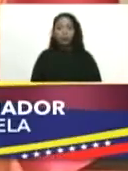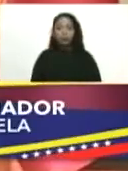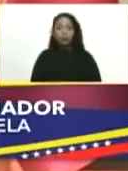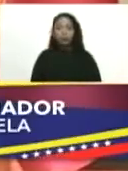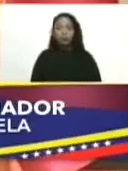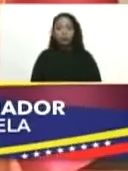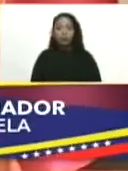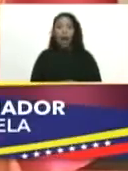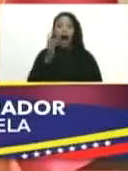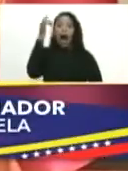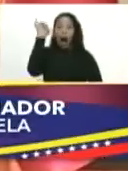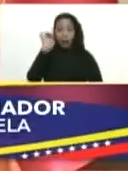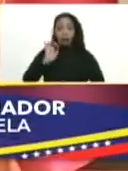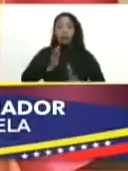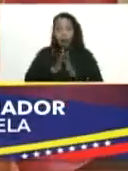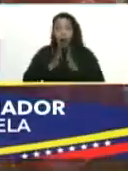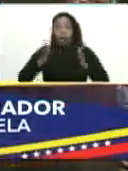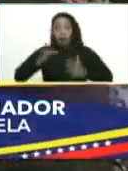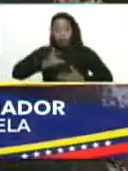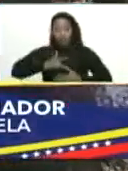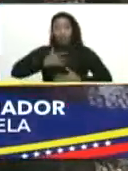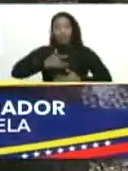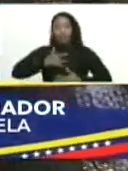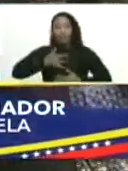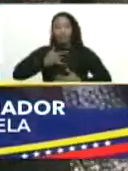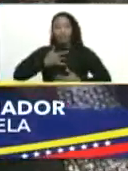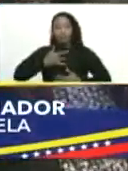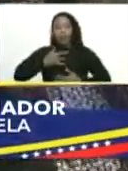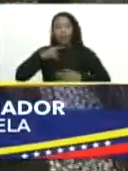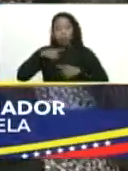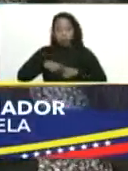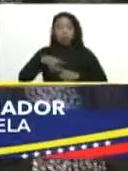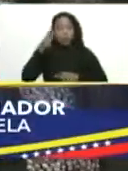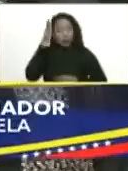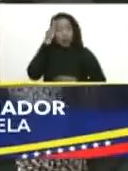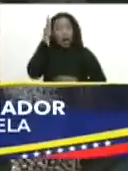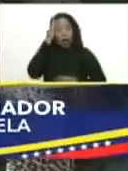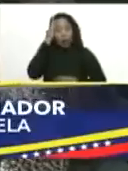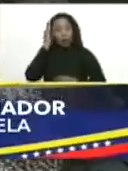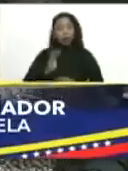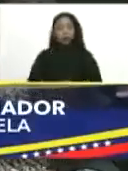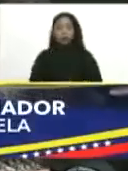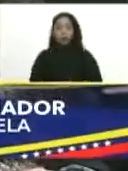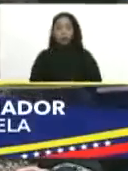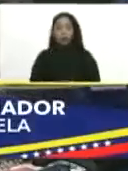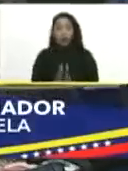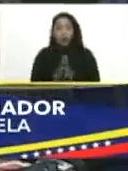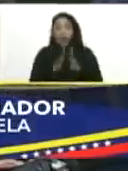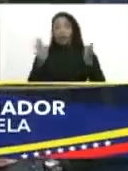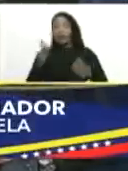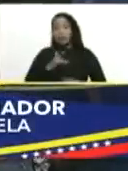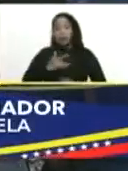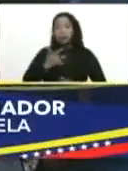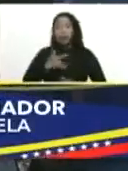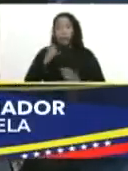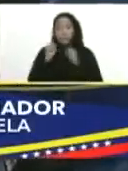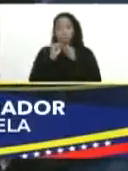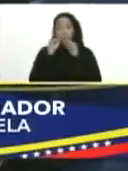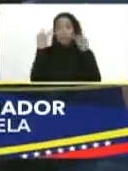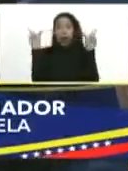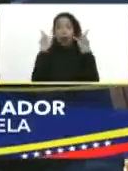tiene grandes sentimientos de admiración, nuestro pueblo, grandes sentimientos de